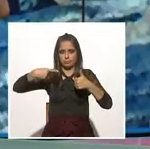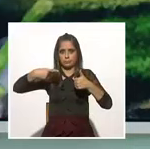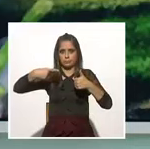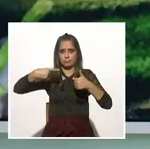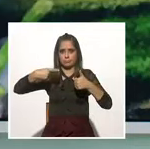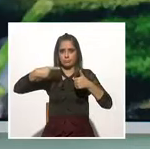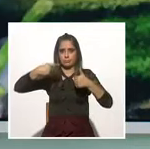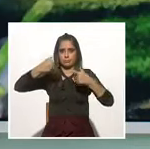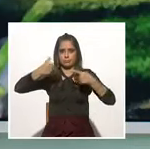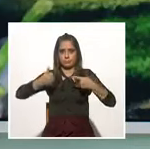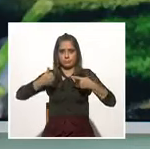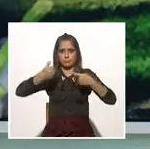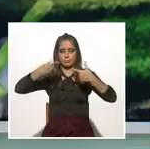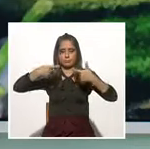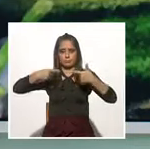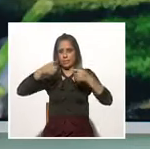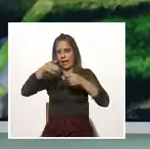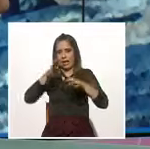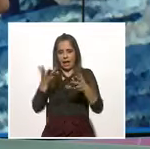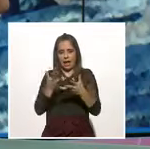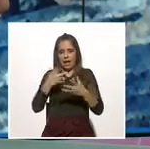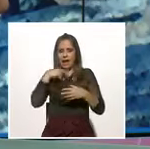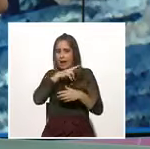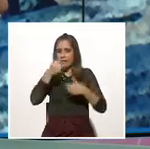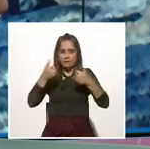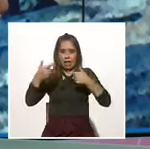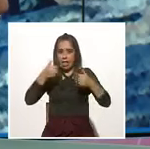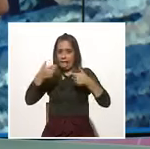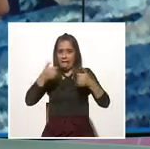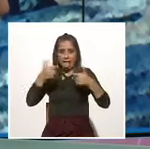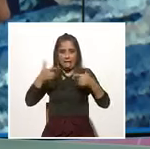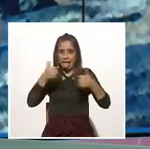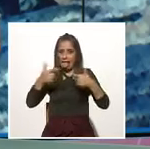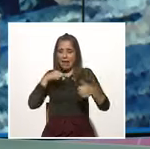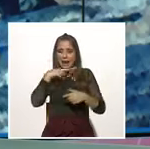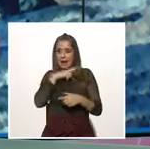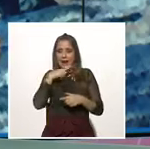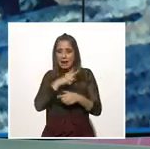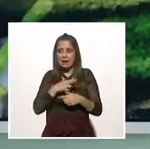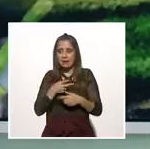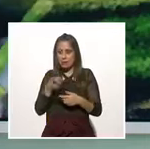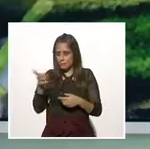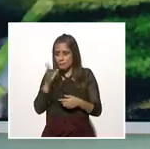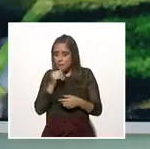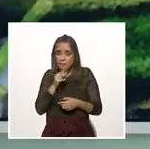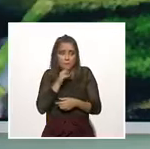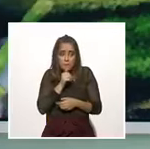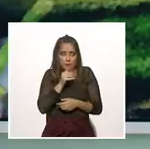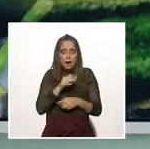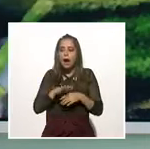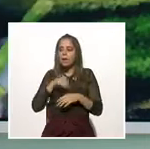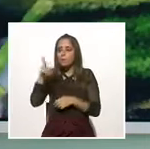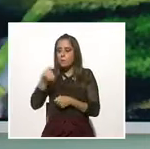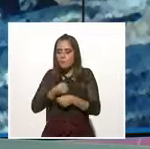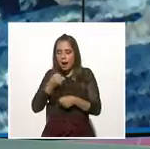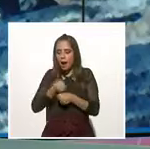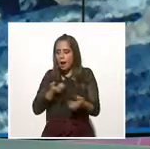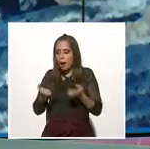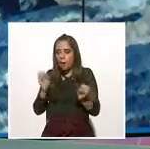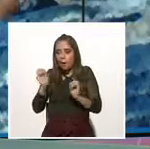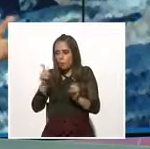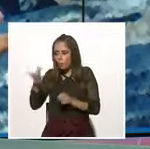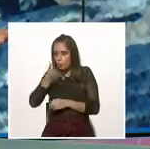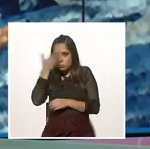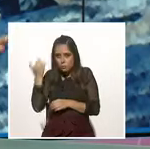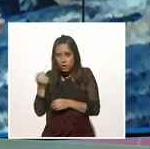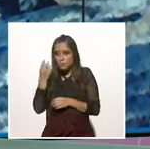cámbialo, rápido. Ahora cámbialo rápido. Ahora cámbialo rápido. Cámbialo. No puedo. No se puede porque no tienes la práctica. Sí. No vas a saber si